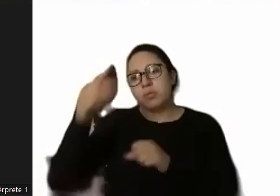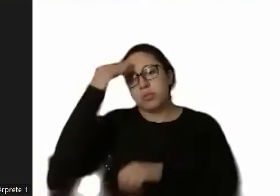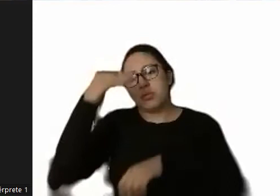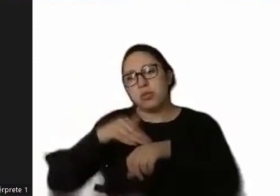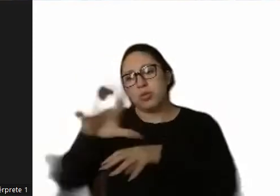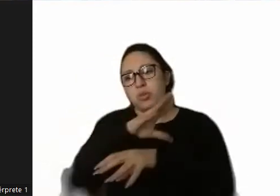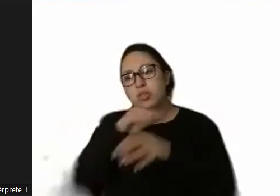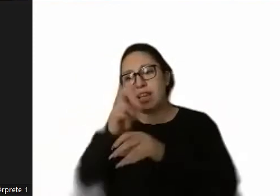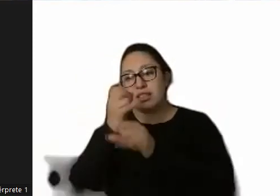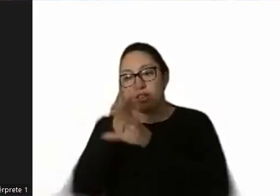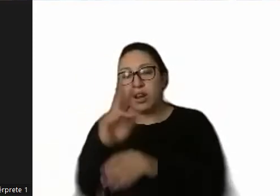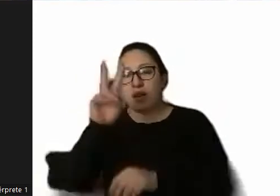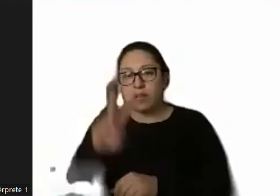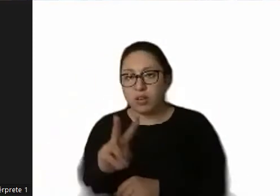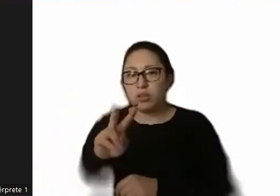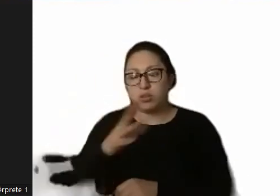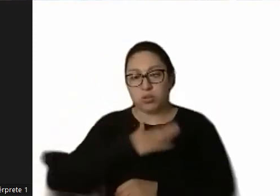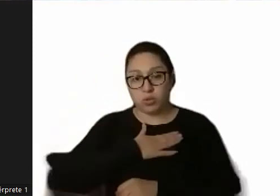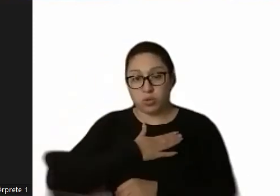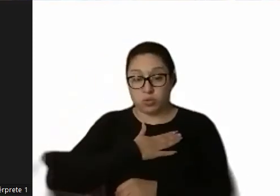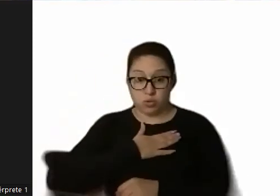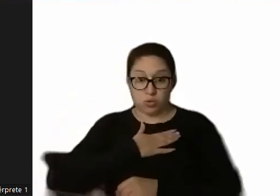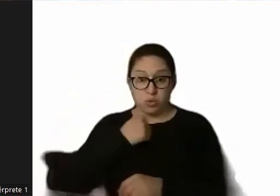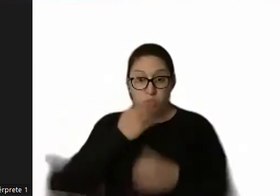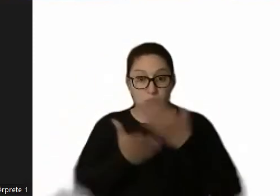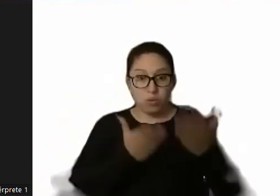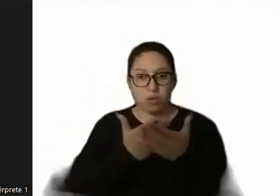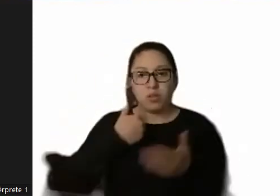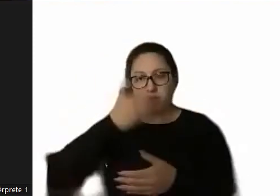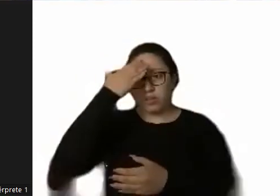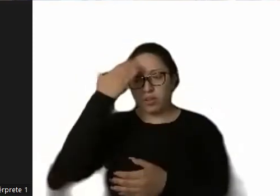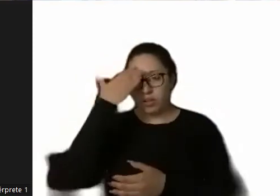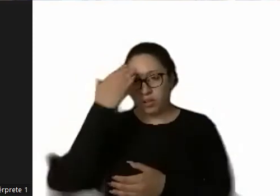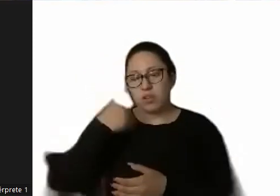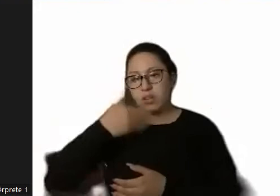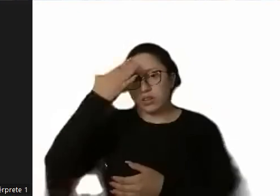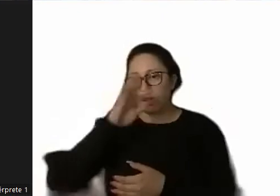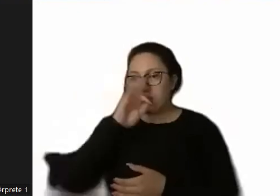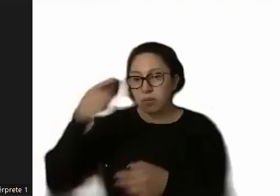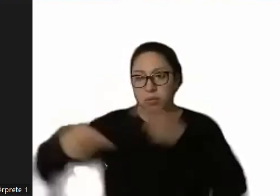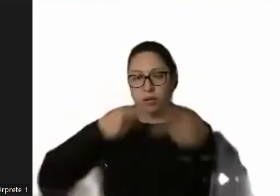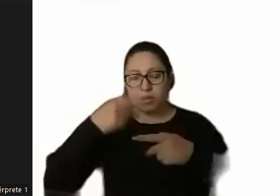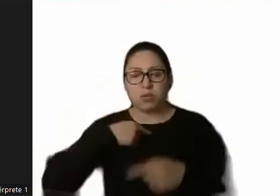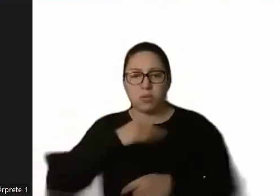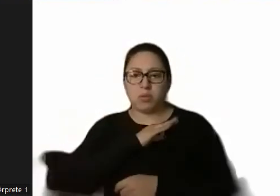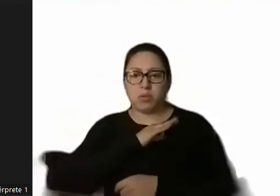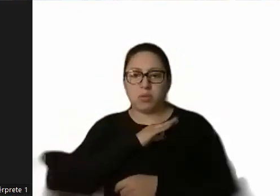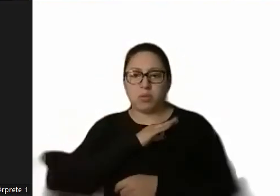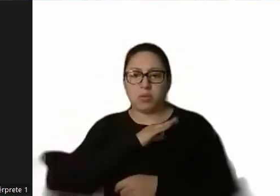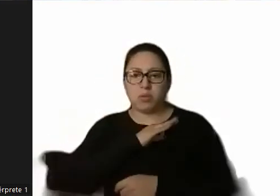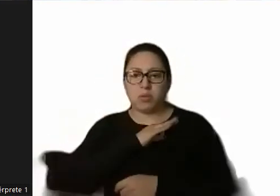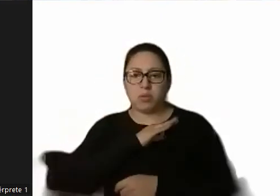Yo me sé mis iniciativas, cuando propongo algo, pues me las sé, y si alguien me pregunta, pues yo tengo la responsabilidad